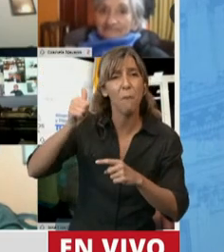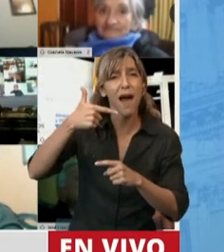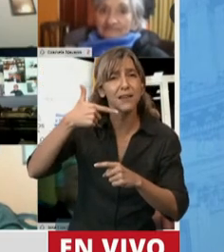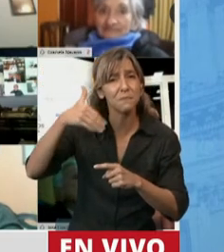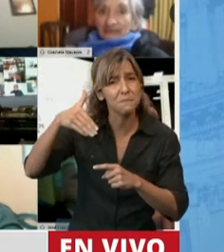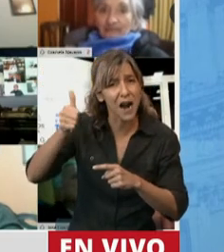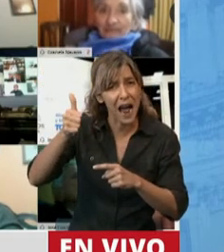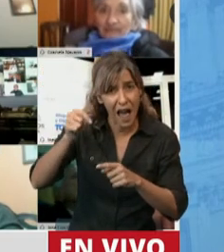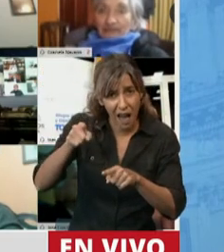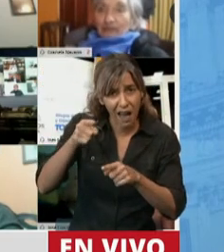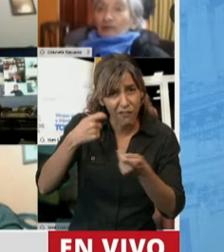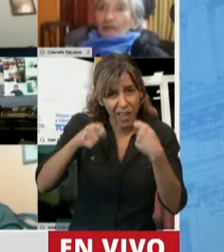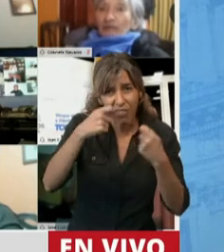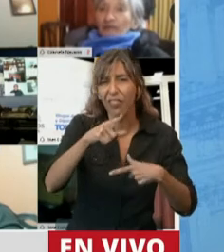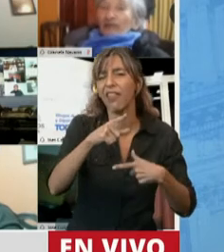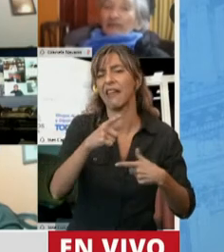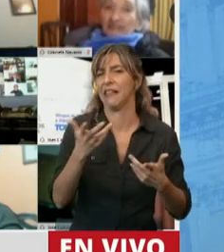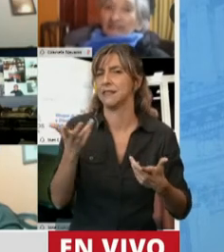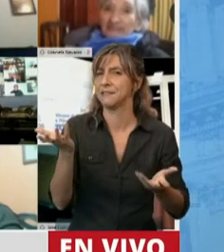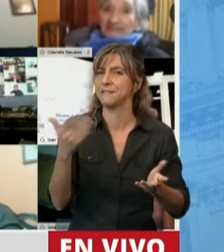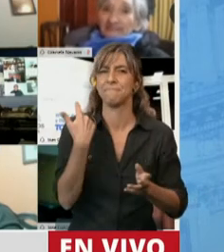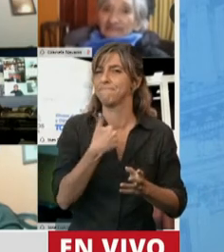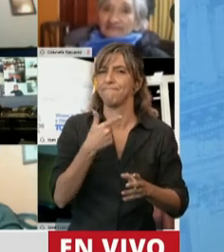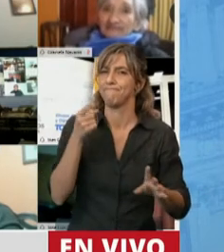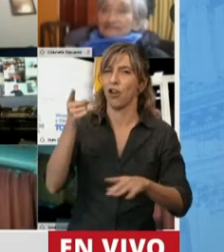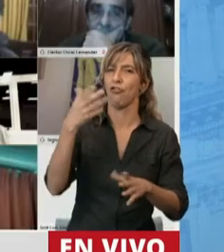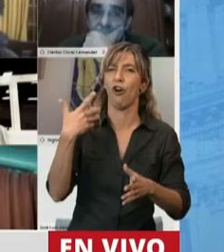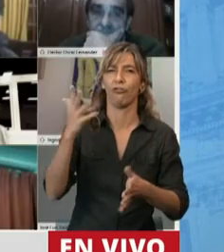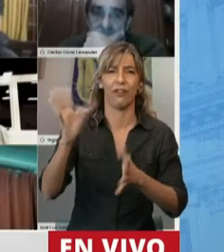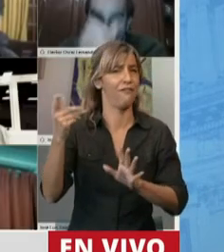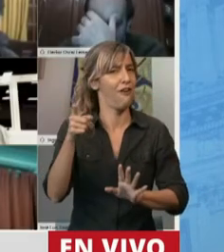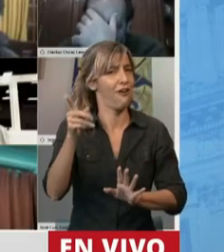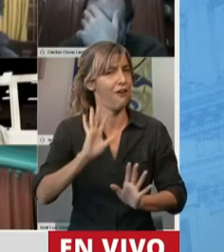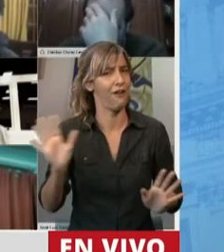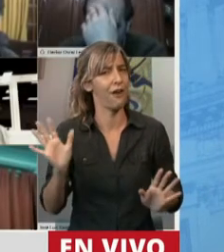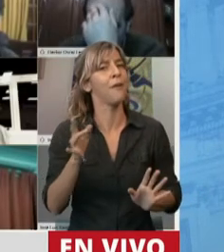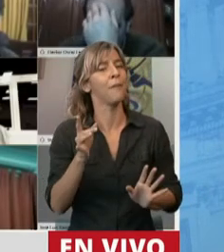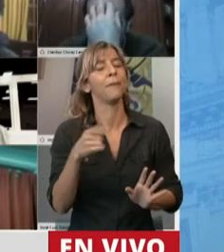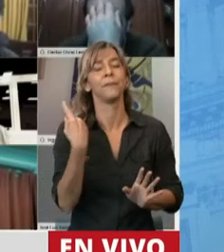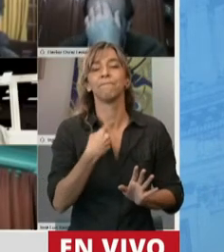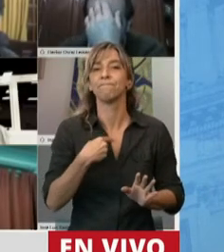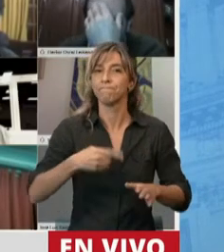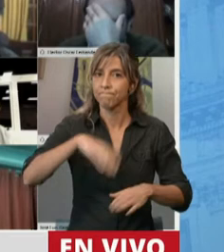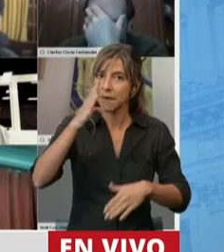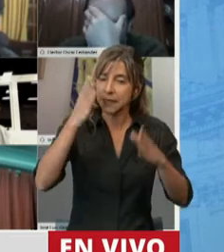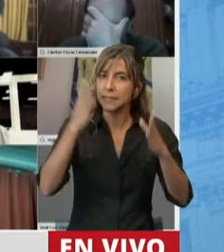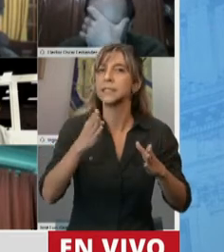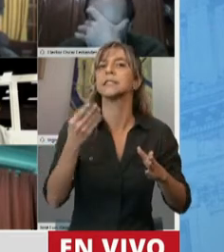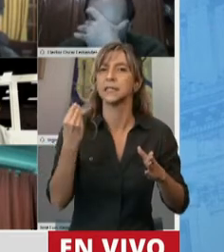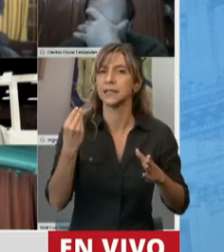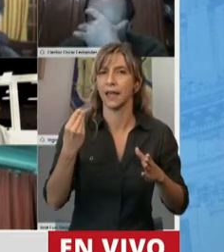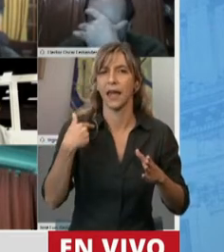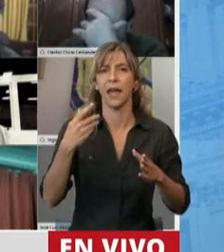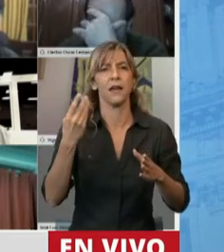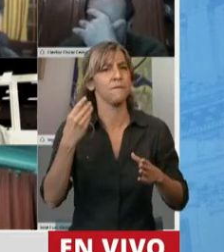a la avanzada, a la vanguardia en la lucha contra este virus que ha desatado esta pandemia. Y esto no solamente lo reconoce hoy la